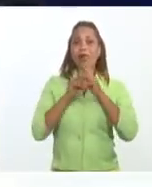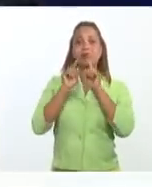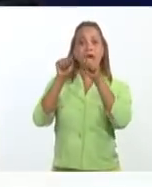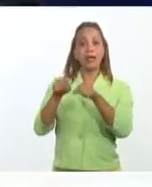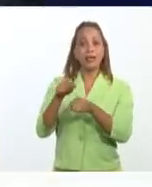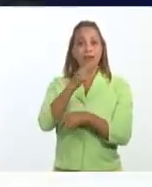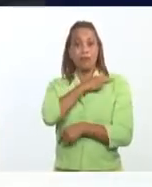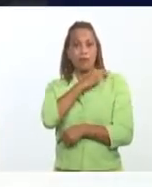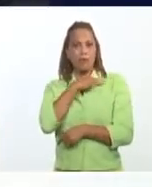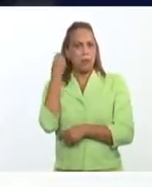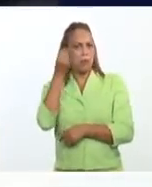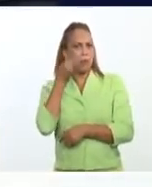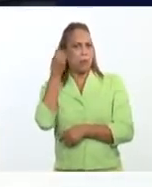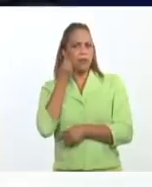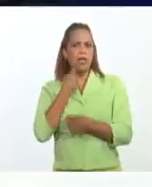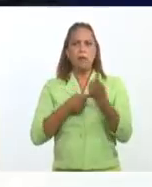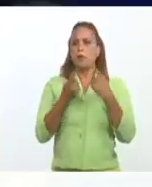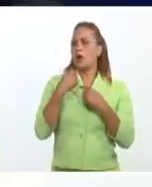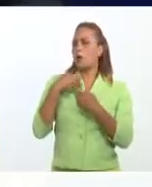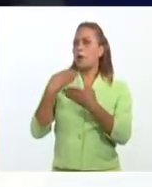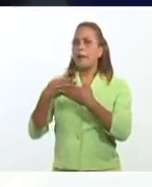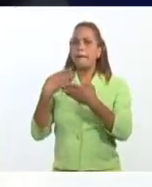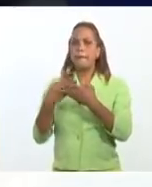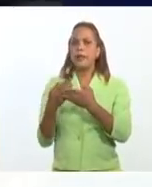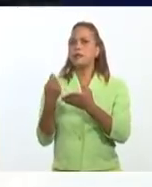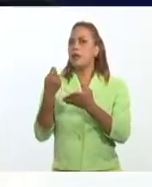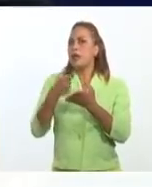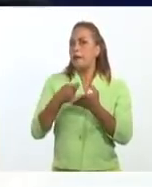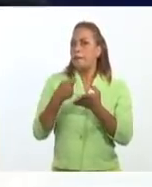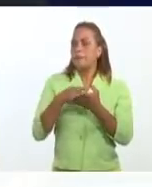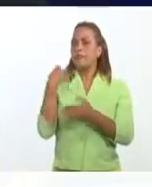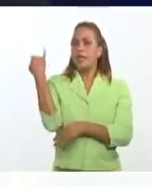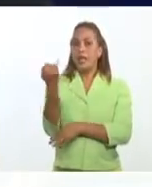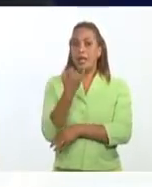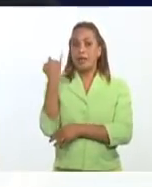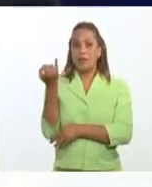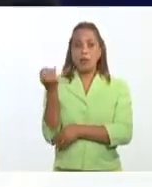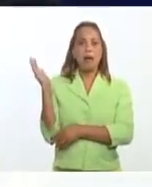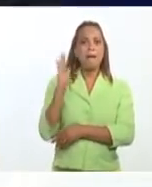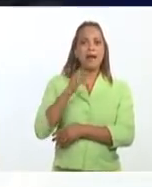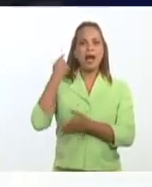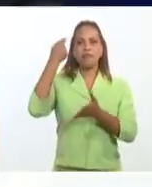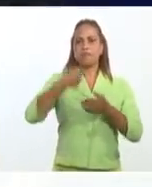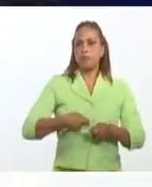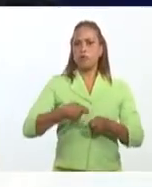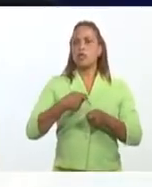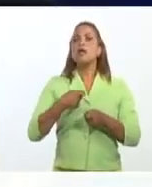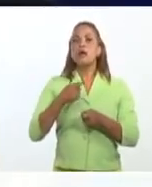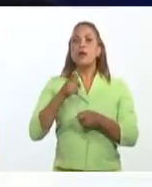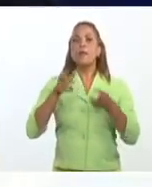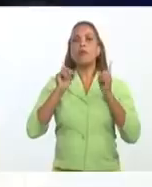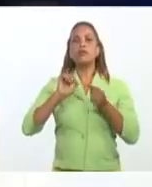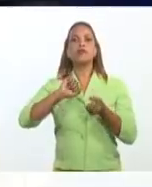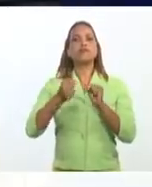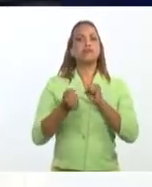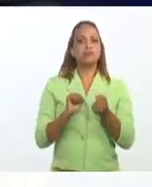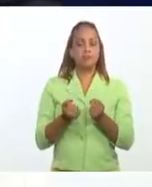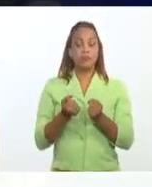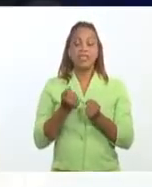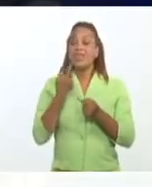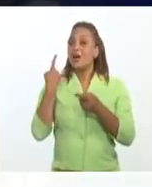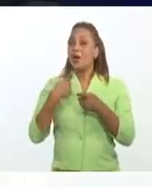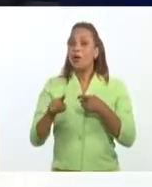tienen que preocuparse porque alguna institución financiera internacional venga a imponerle políticas de ajuste, ni porque estas